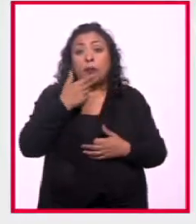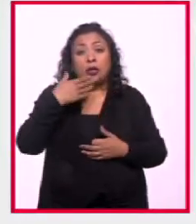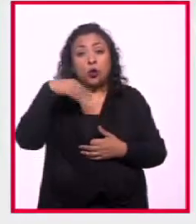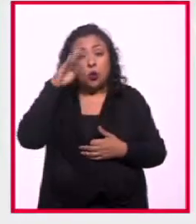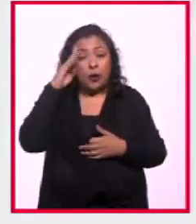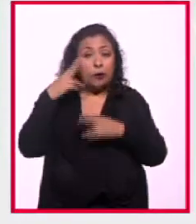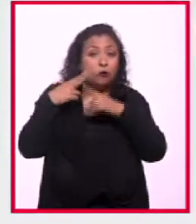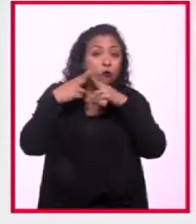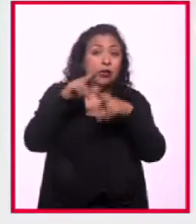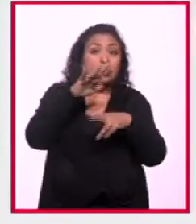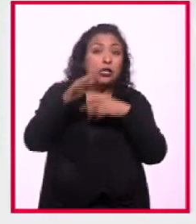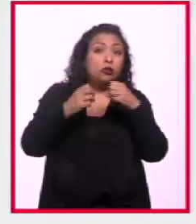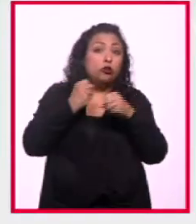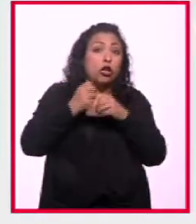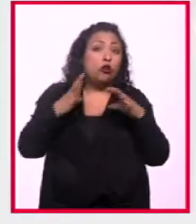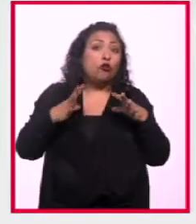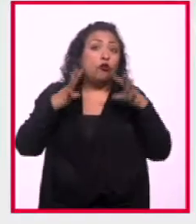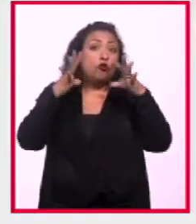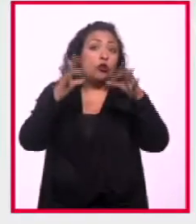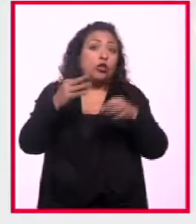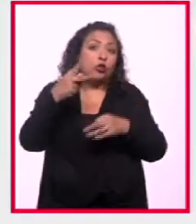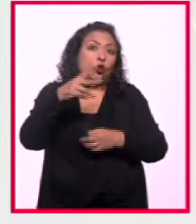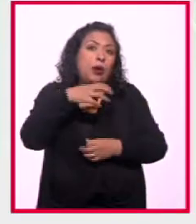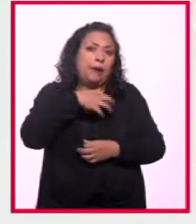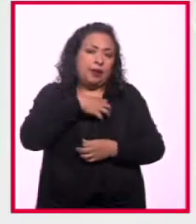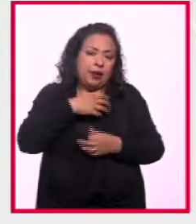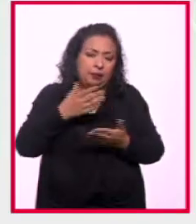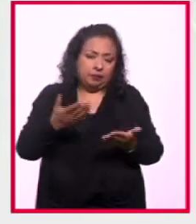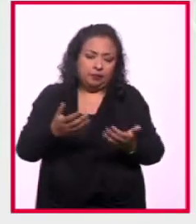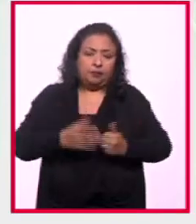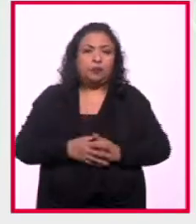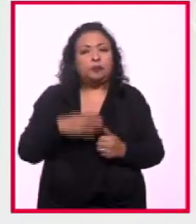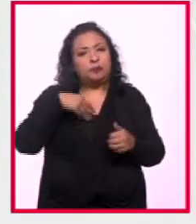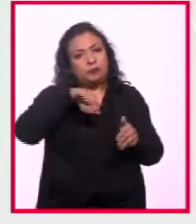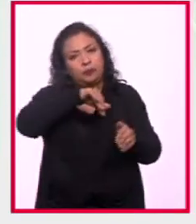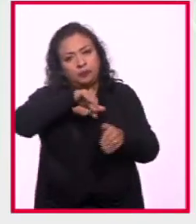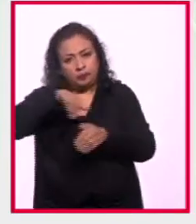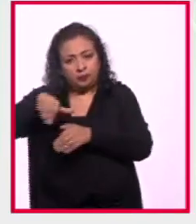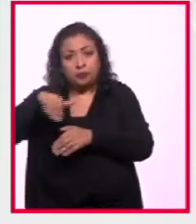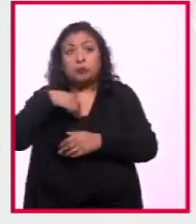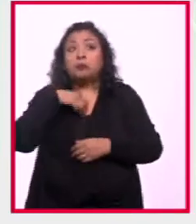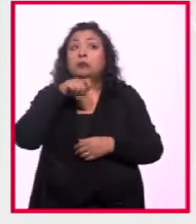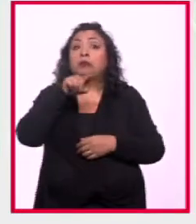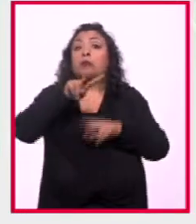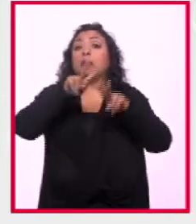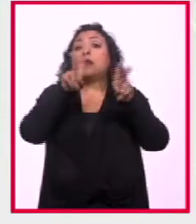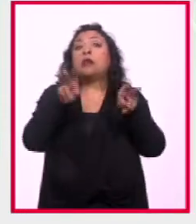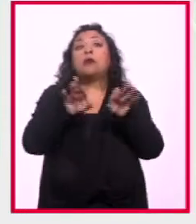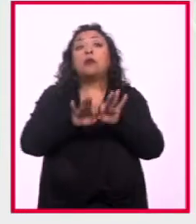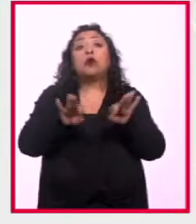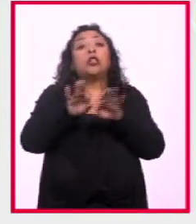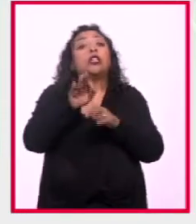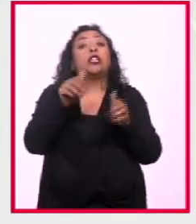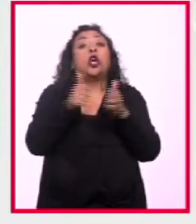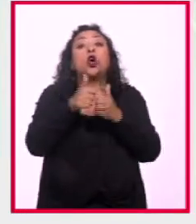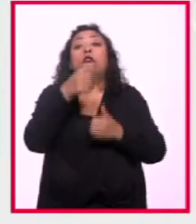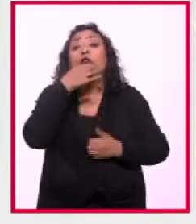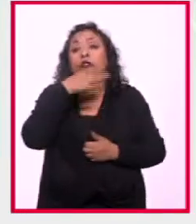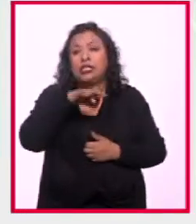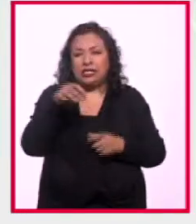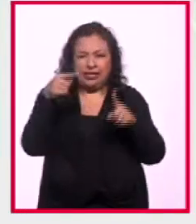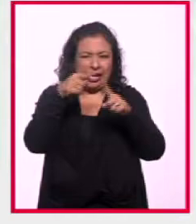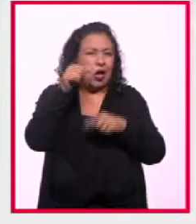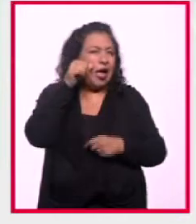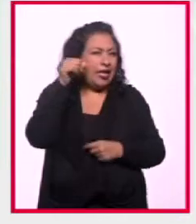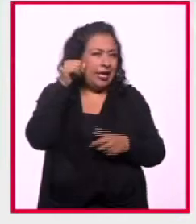estos 500 años de la fundación de su capital y bueno pasando a otros temas que también tienen que ver hacer la celebración ayer